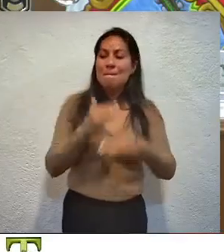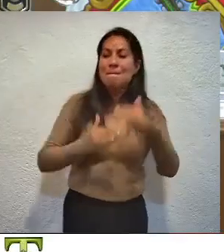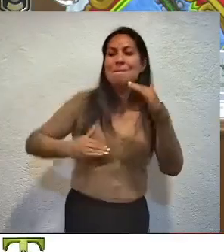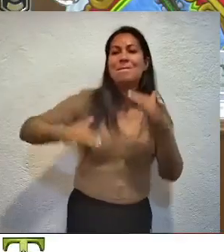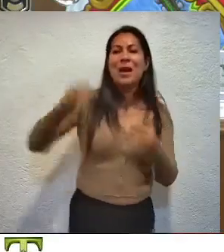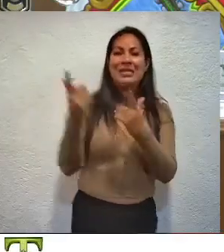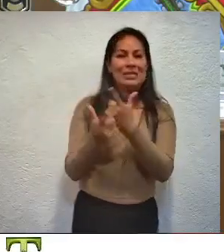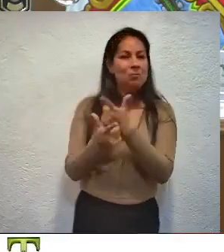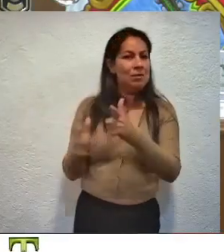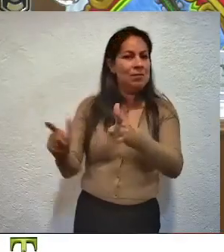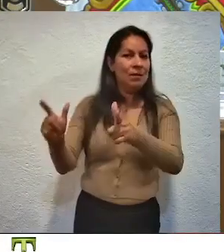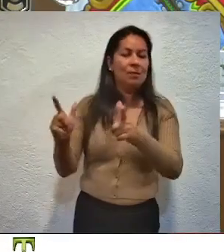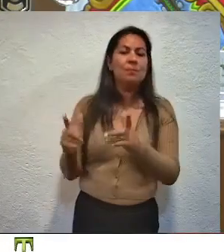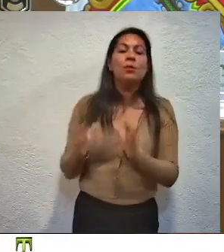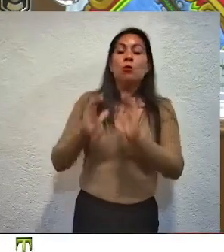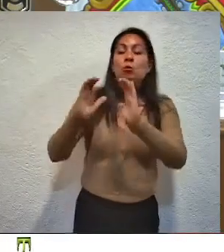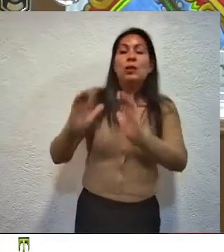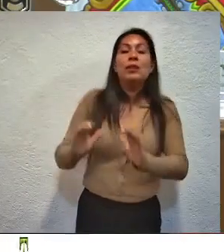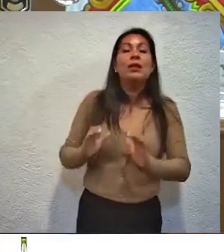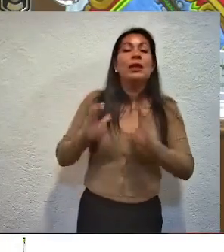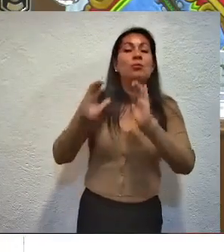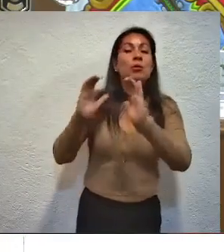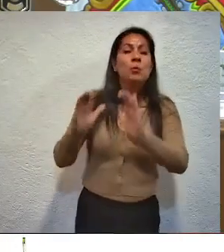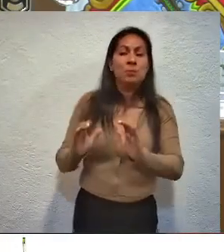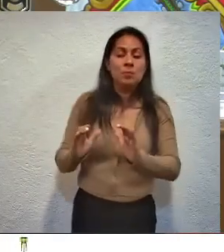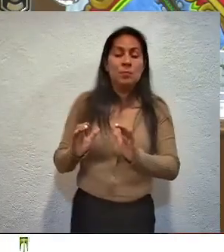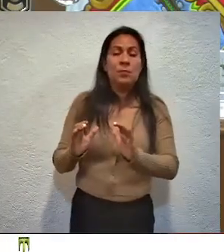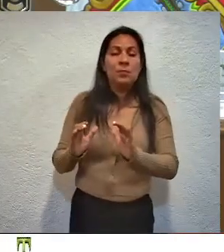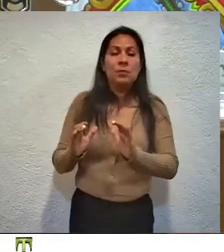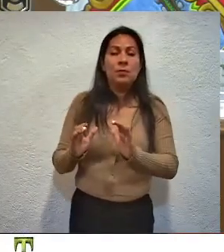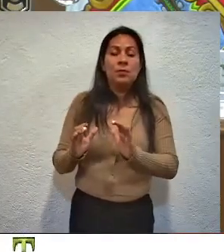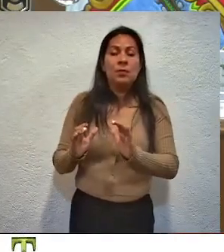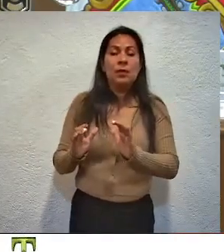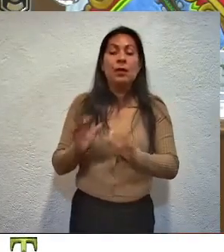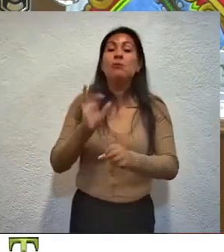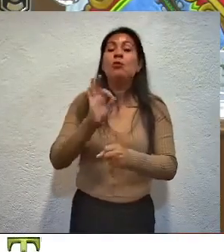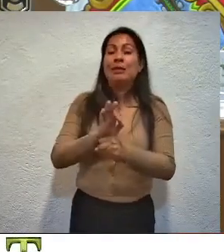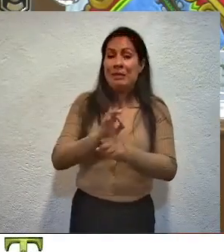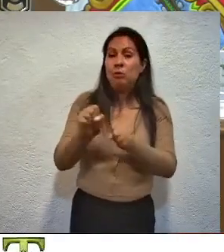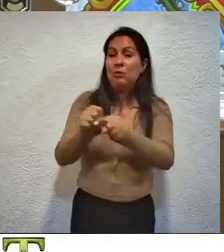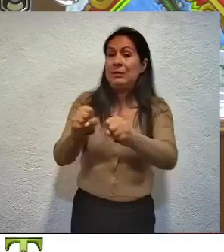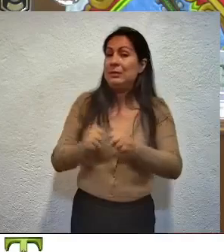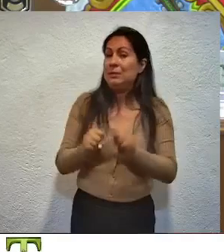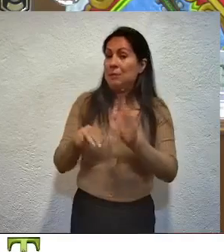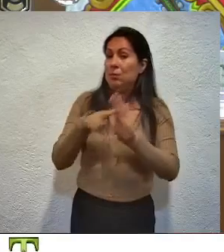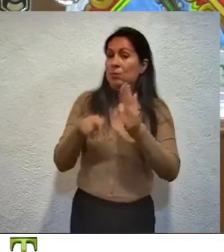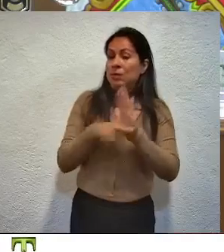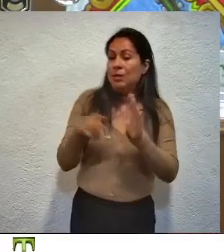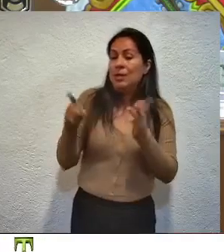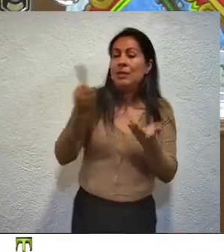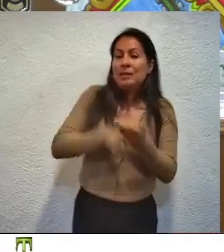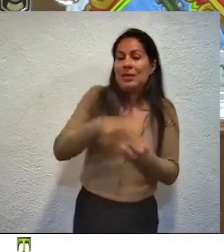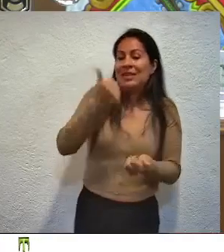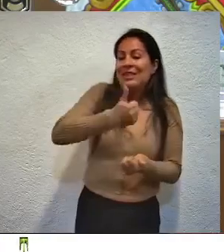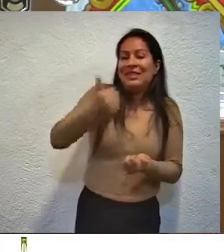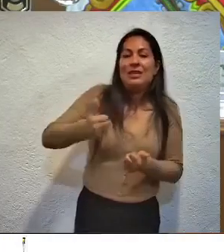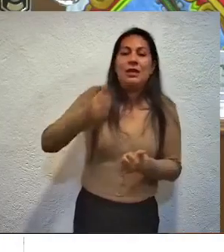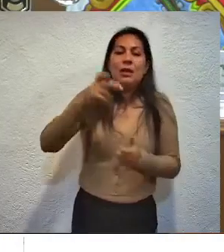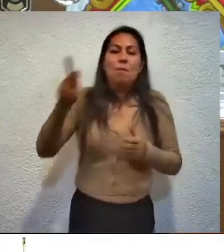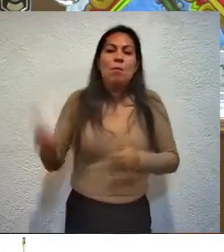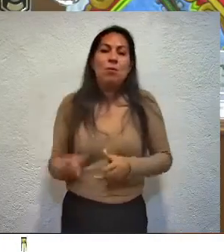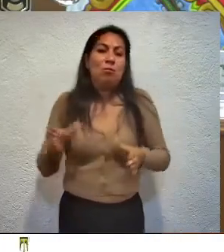de la autonomía, salvaguardando y protegiendo el sistema normativo interno que rige a cada pueblo y